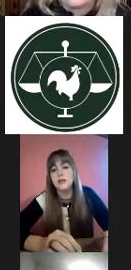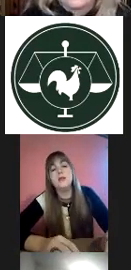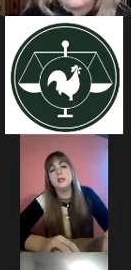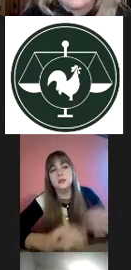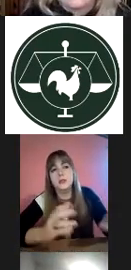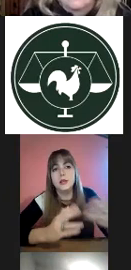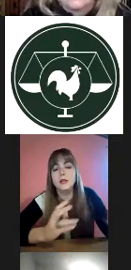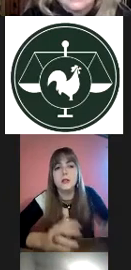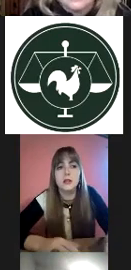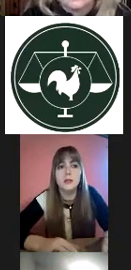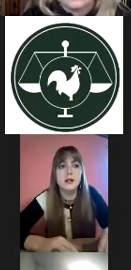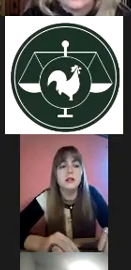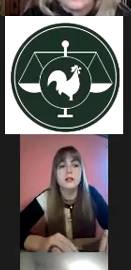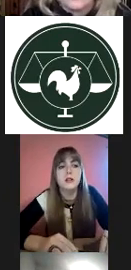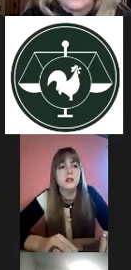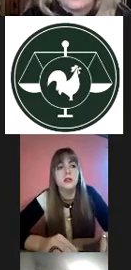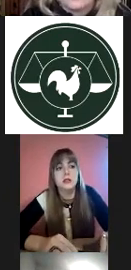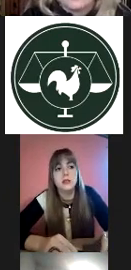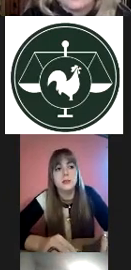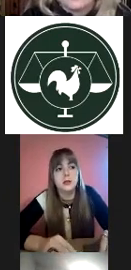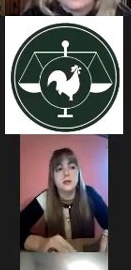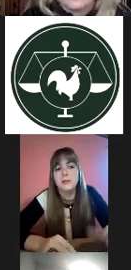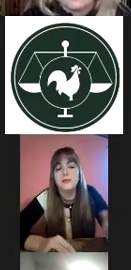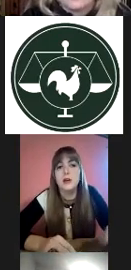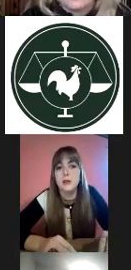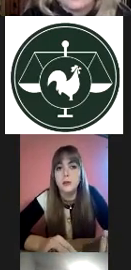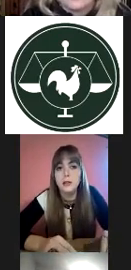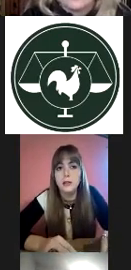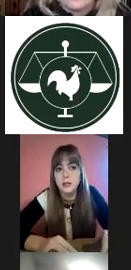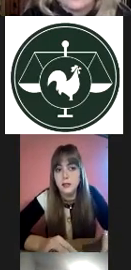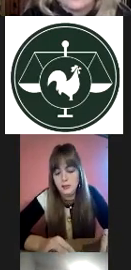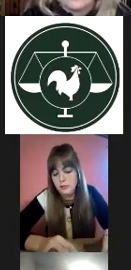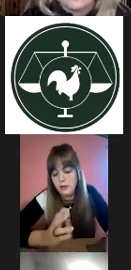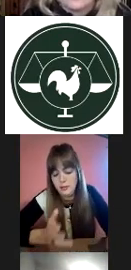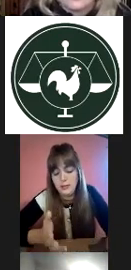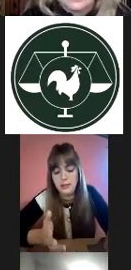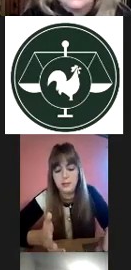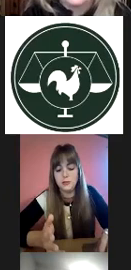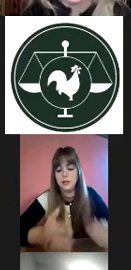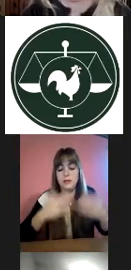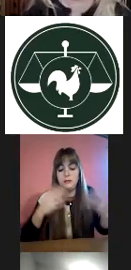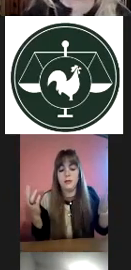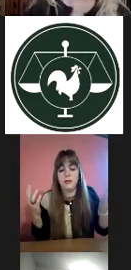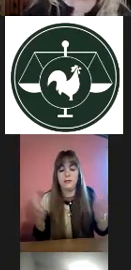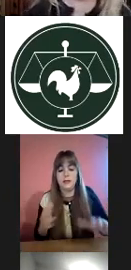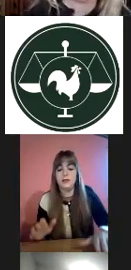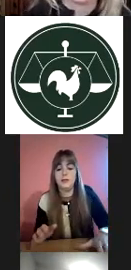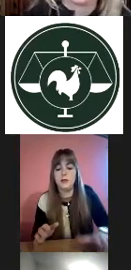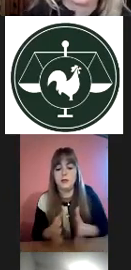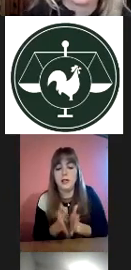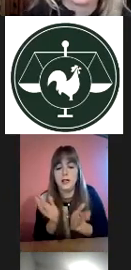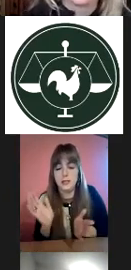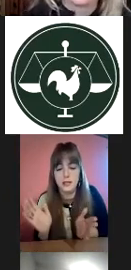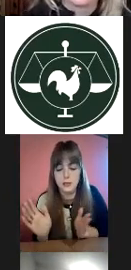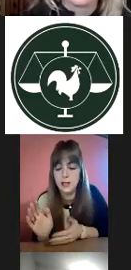y sí. O el macho se peleó y demás, o lo que sea, porque fue a dar una vuelta. Y probablemente esta persona que hace que el